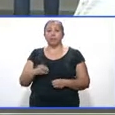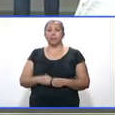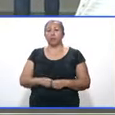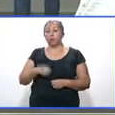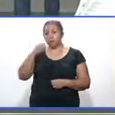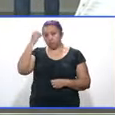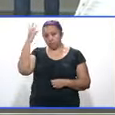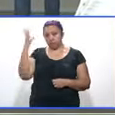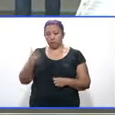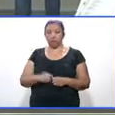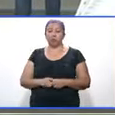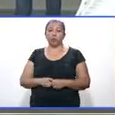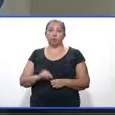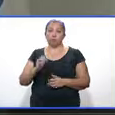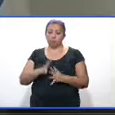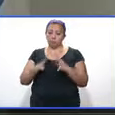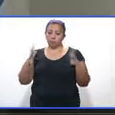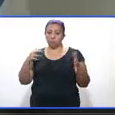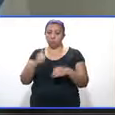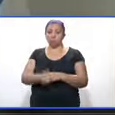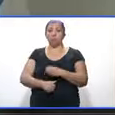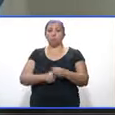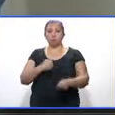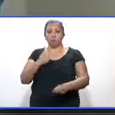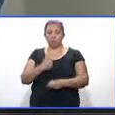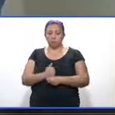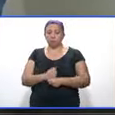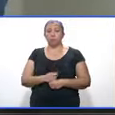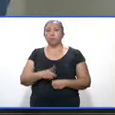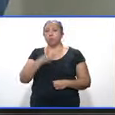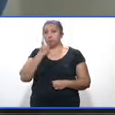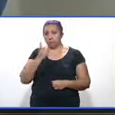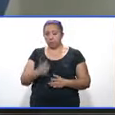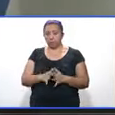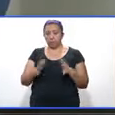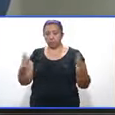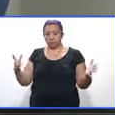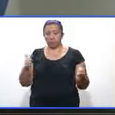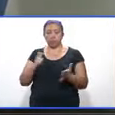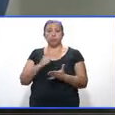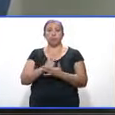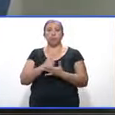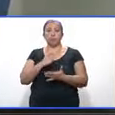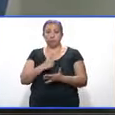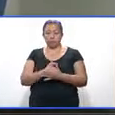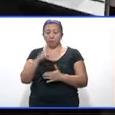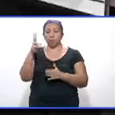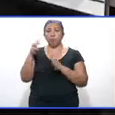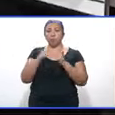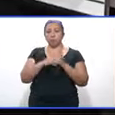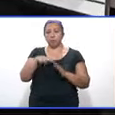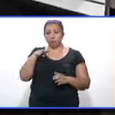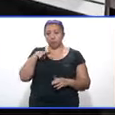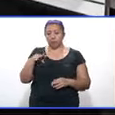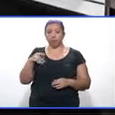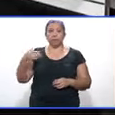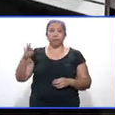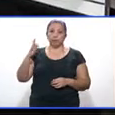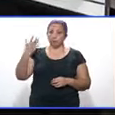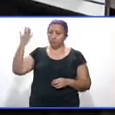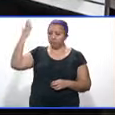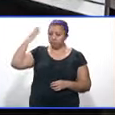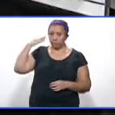olvidarse de los incrementos anuales ligados a la inflación o al aumento salarial. De 2019 a febrero pasado,